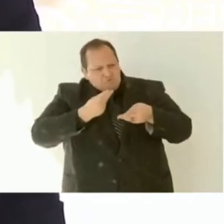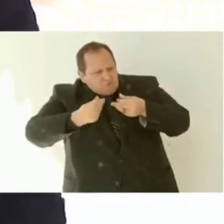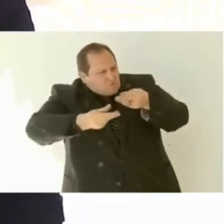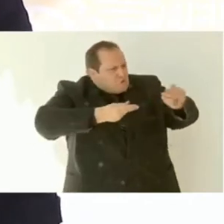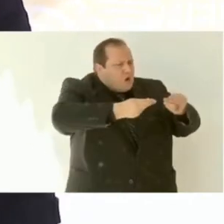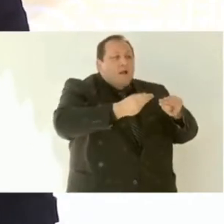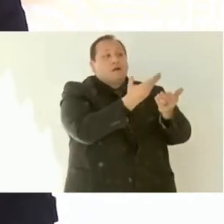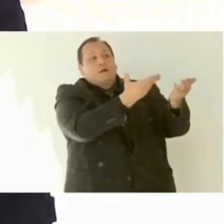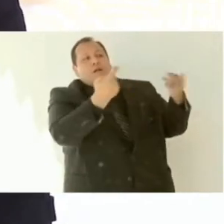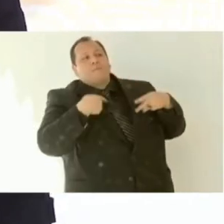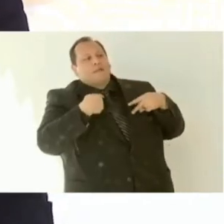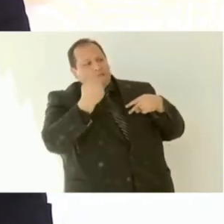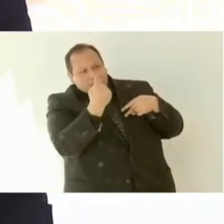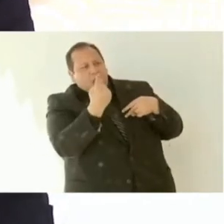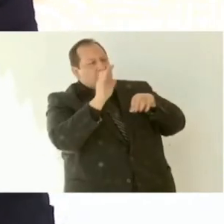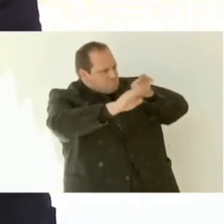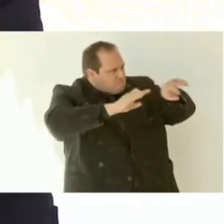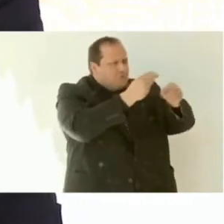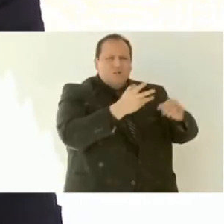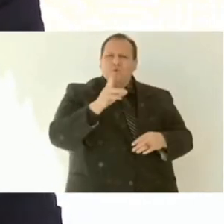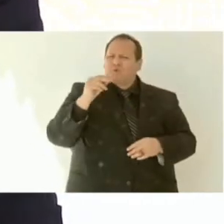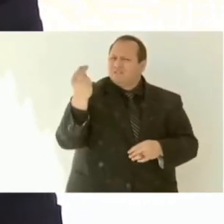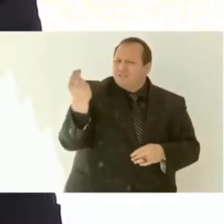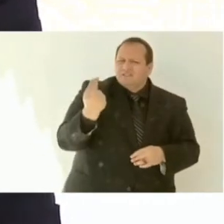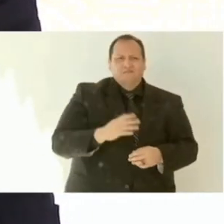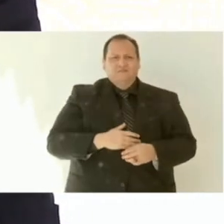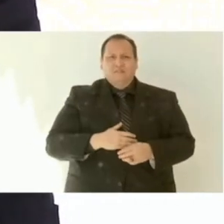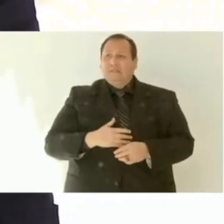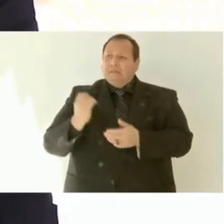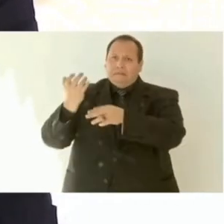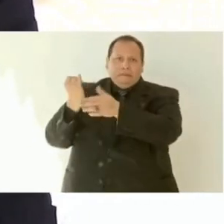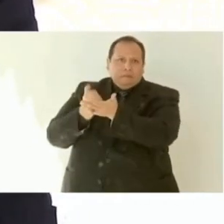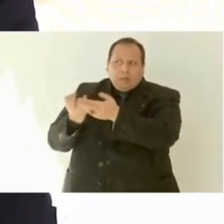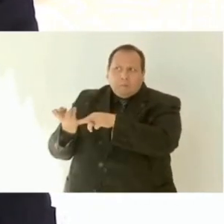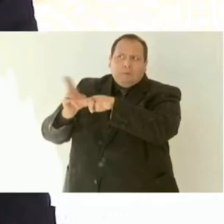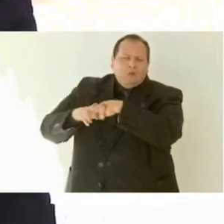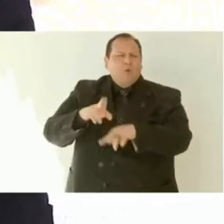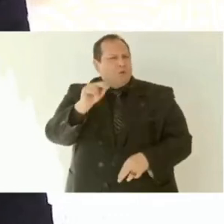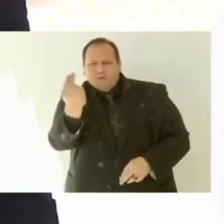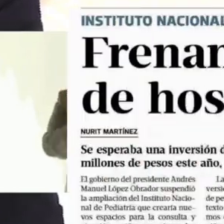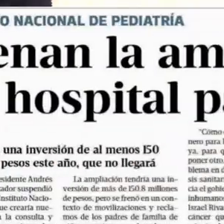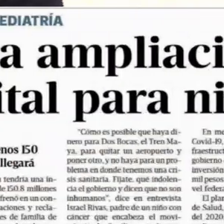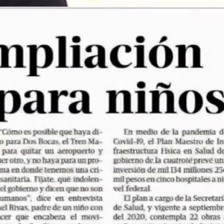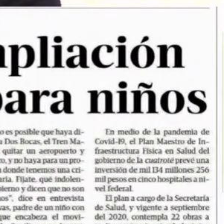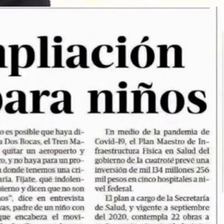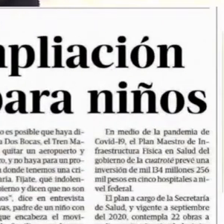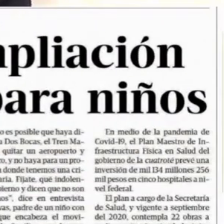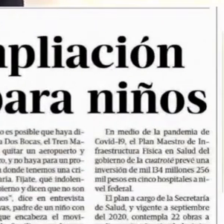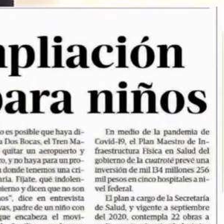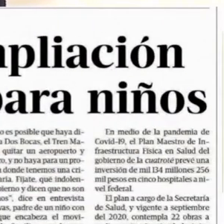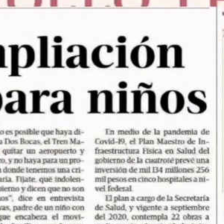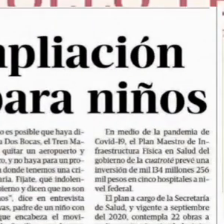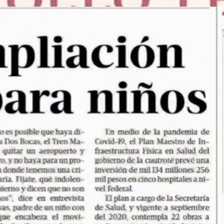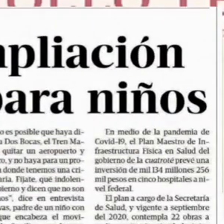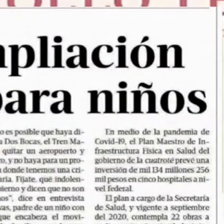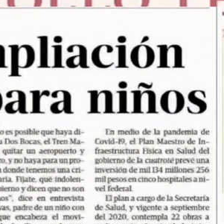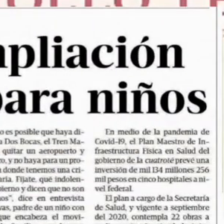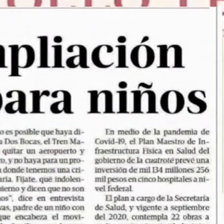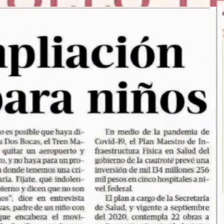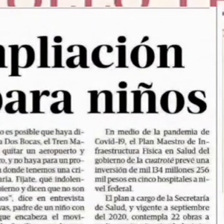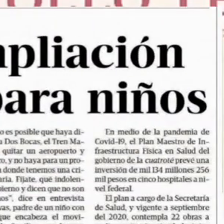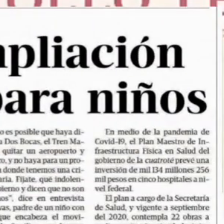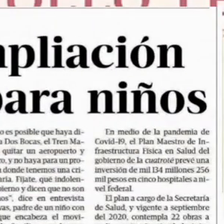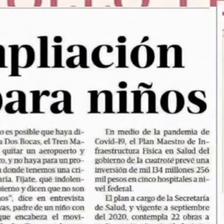atender las necesidades del pueblo, sin necesidad de aumentar impuestos, sin necesidad de gasolinazos,